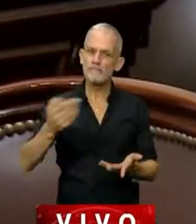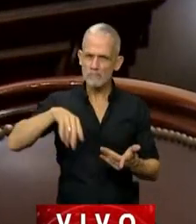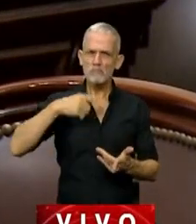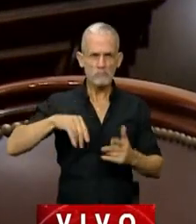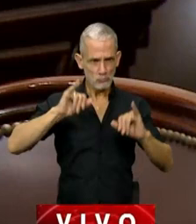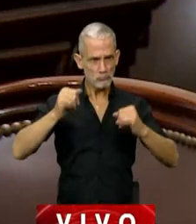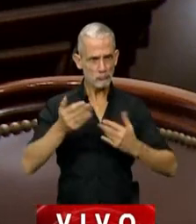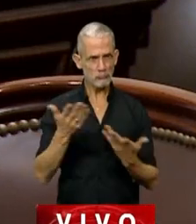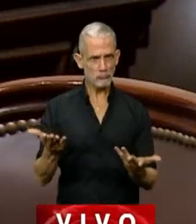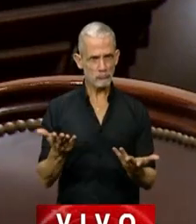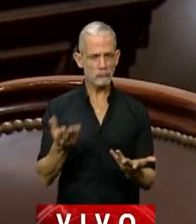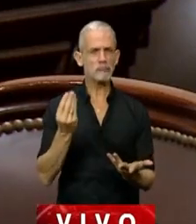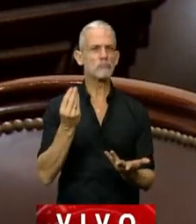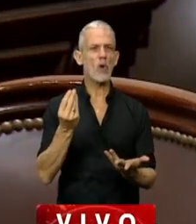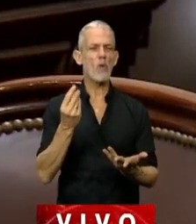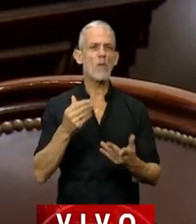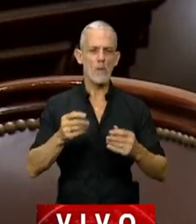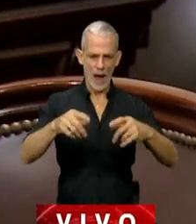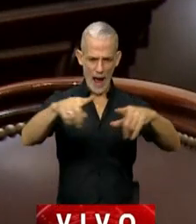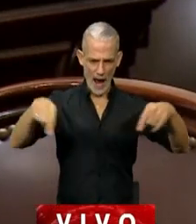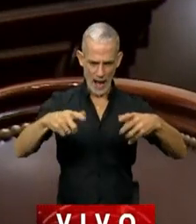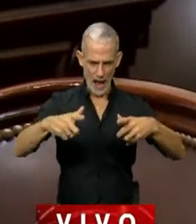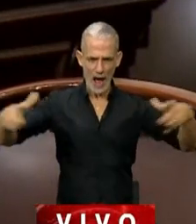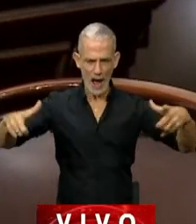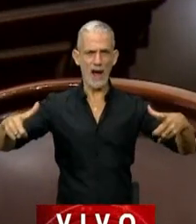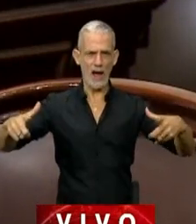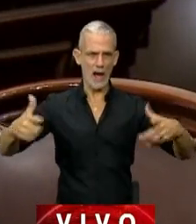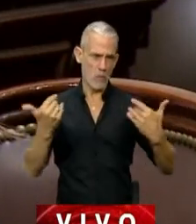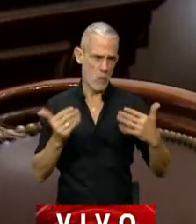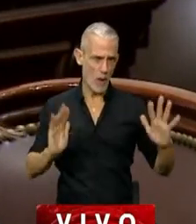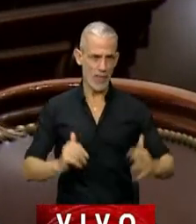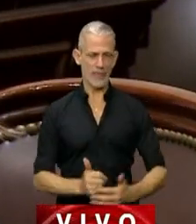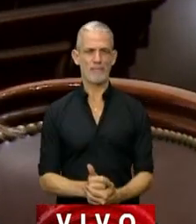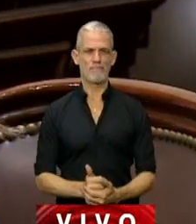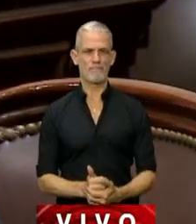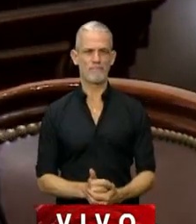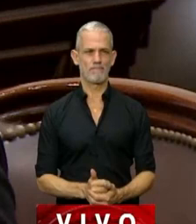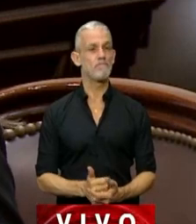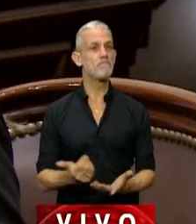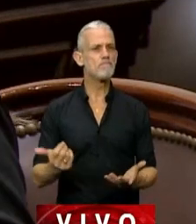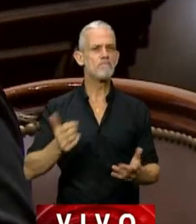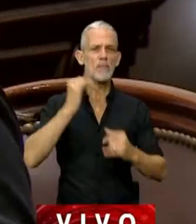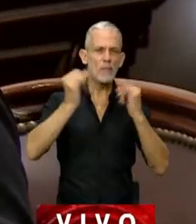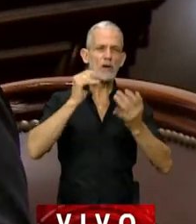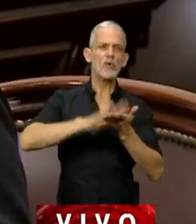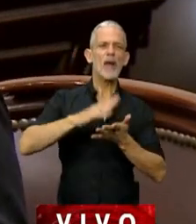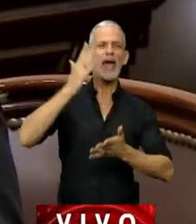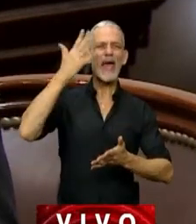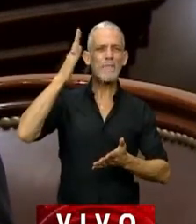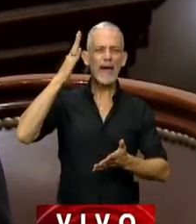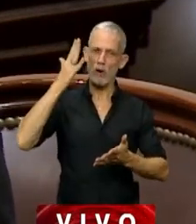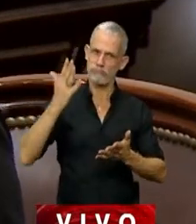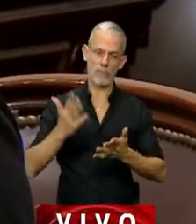estamos dispuestos, señor presidente, a agrandar el área en cualquier momento. La teoría es del espejo,